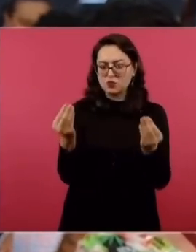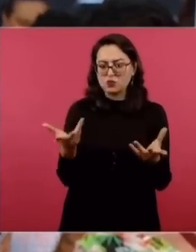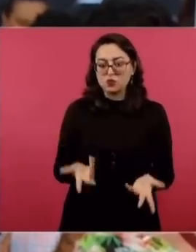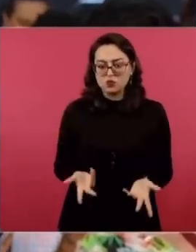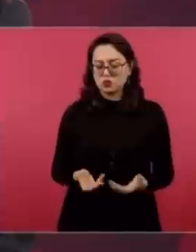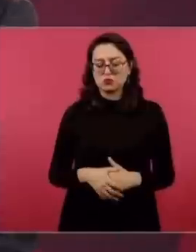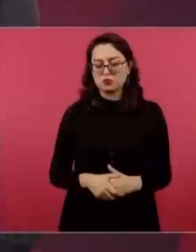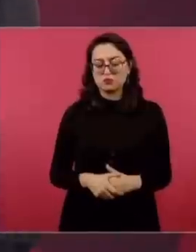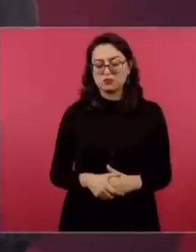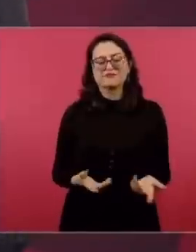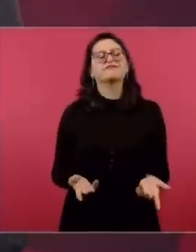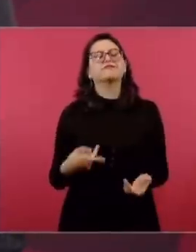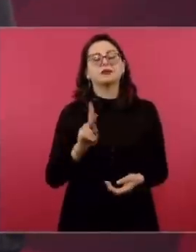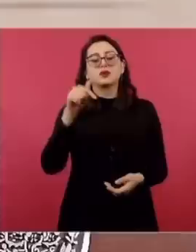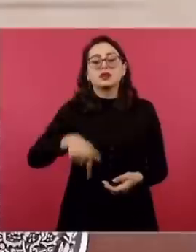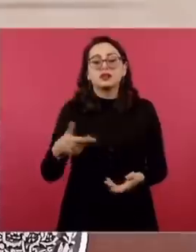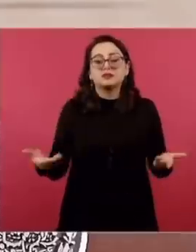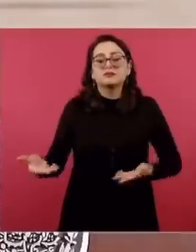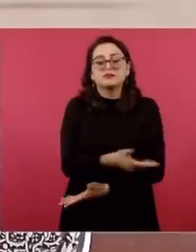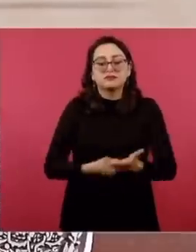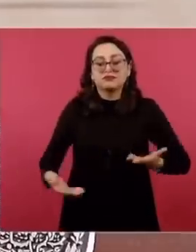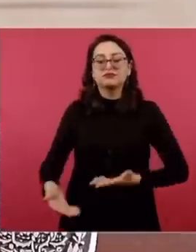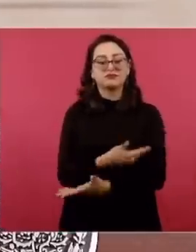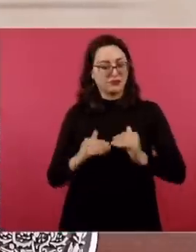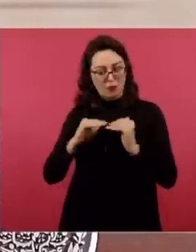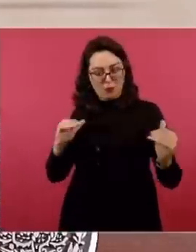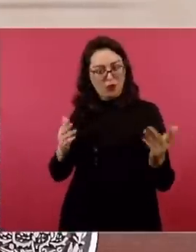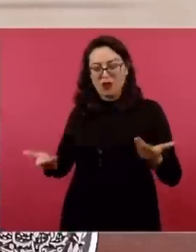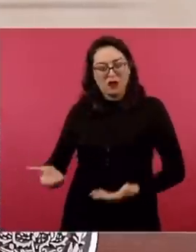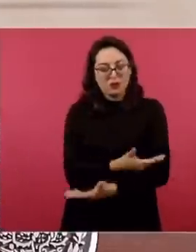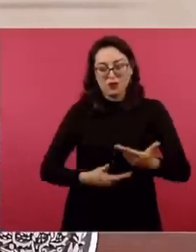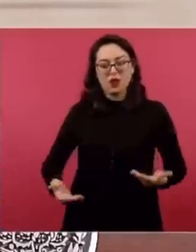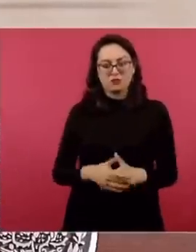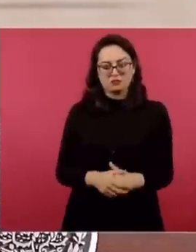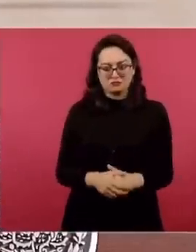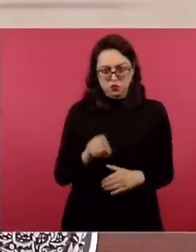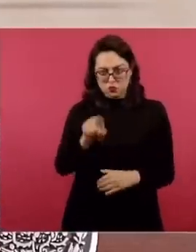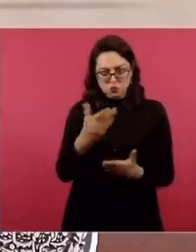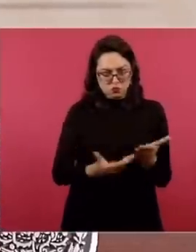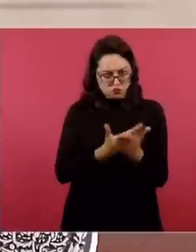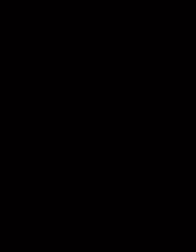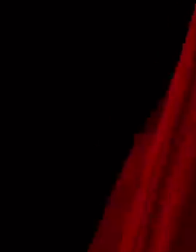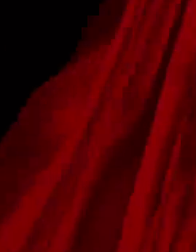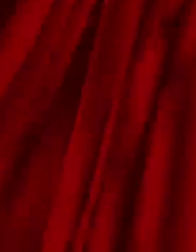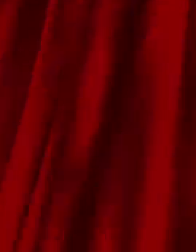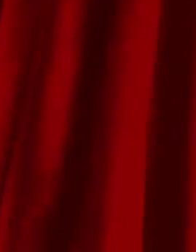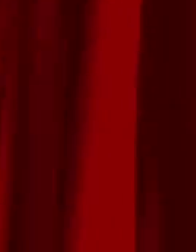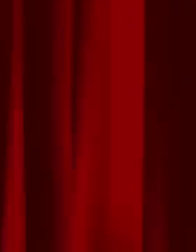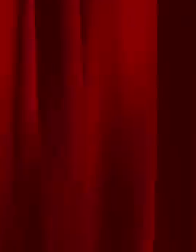es diálogo circular, sí. Y coincidimos en varios asuntos y en otros no.